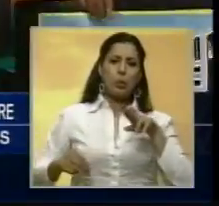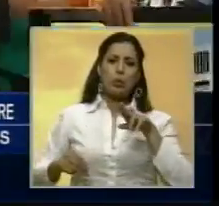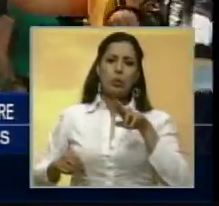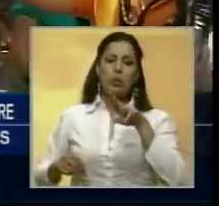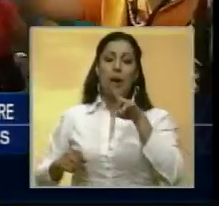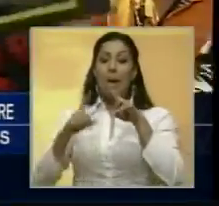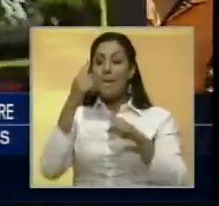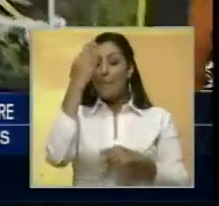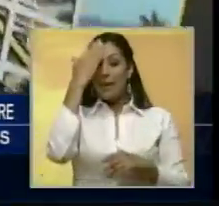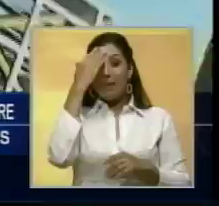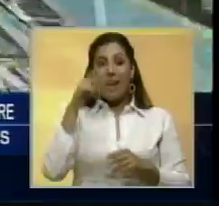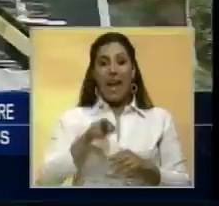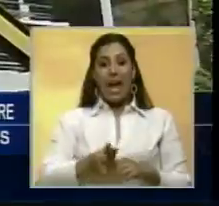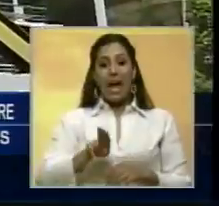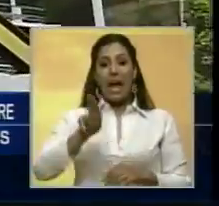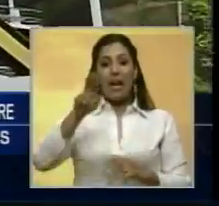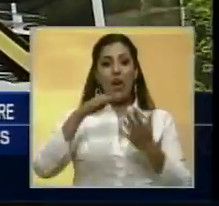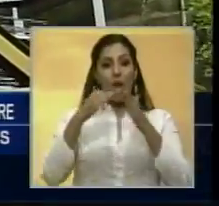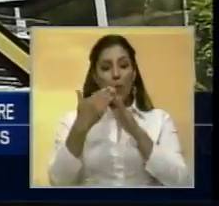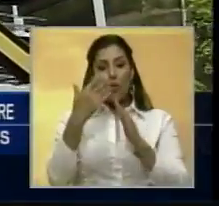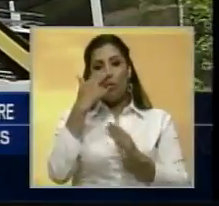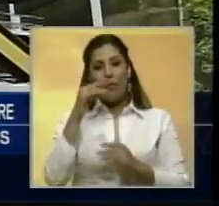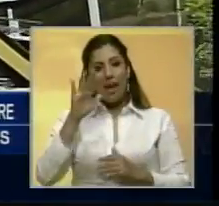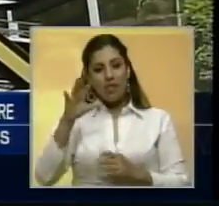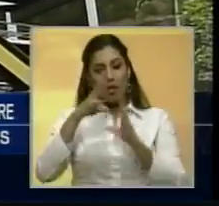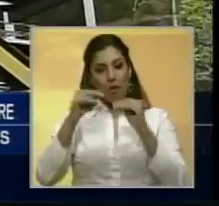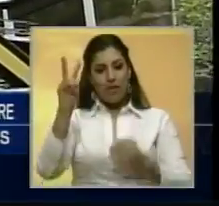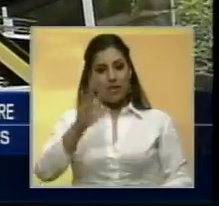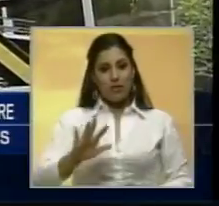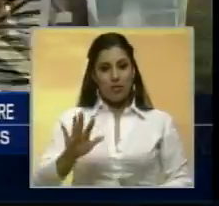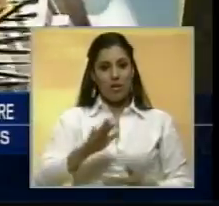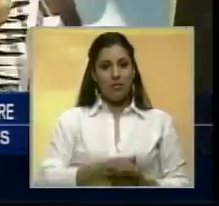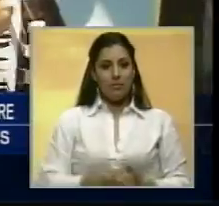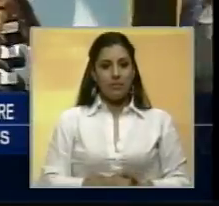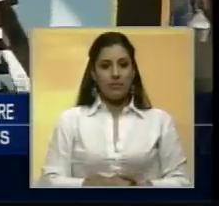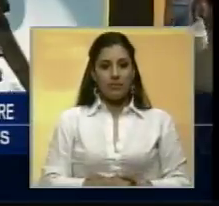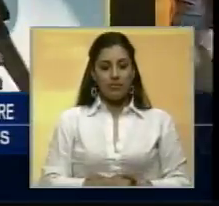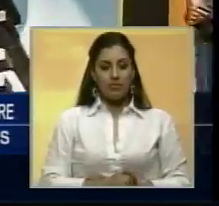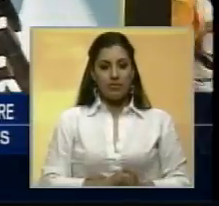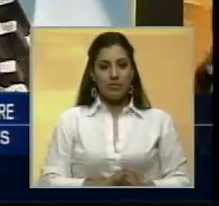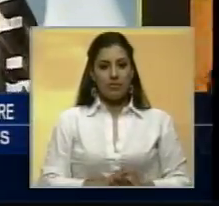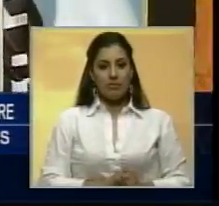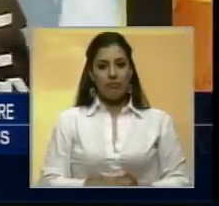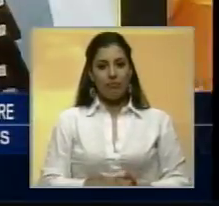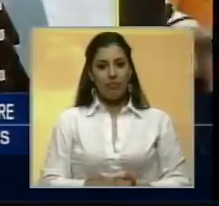primeras escaleras mecánicas en comunidades populares de toda Venezuela.